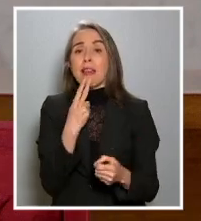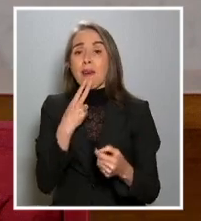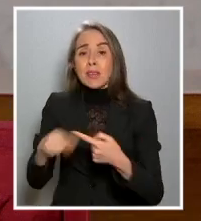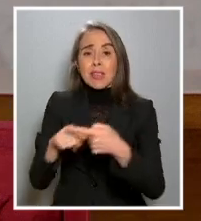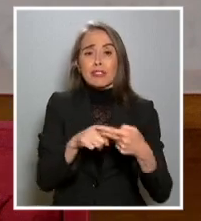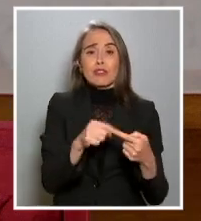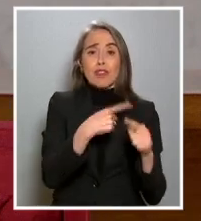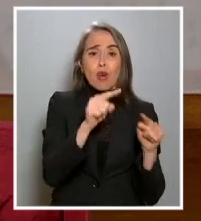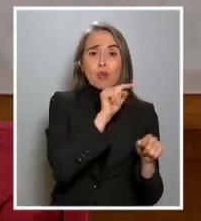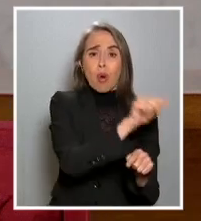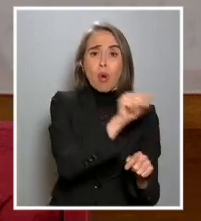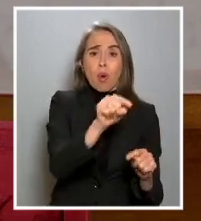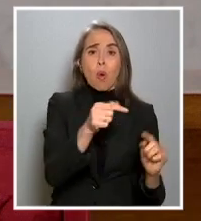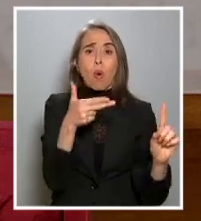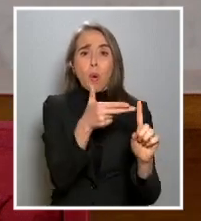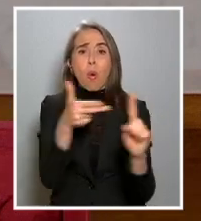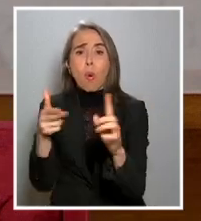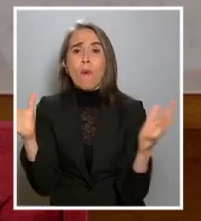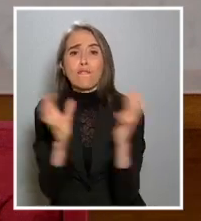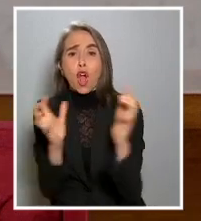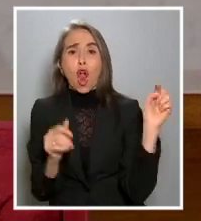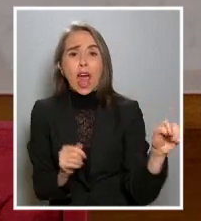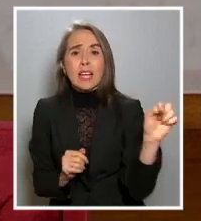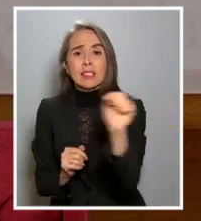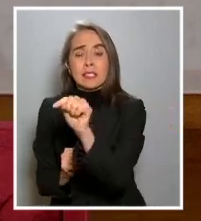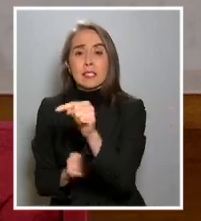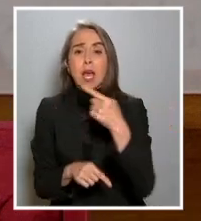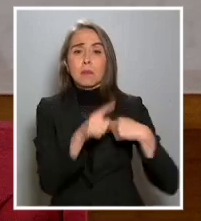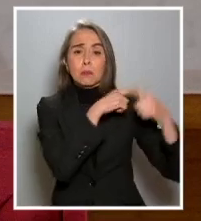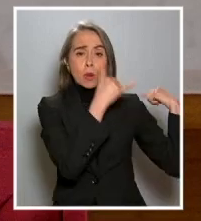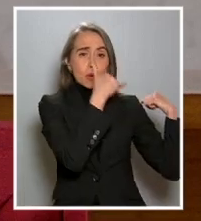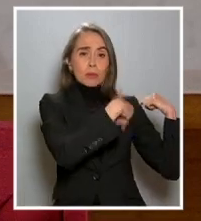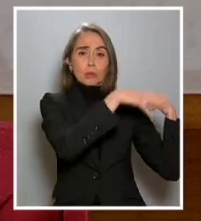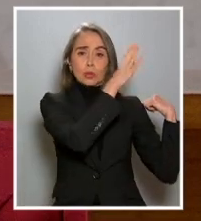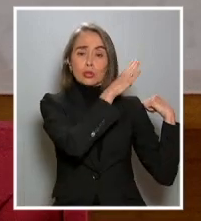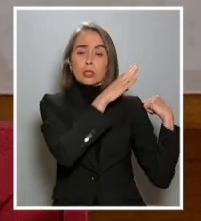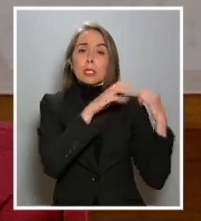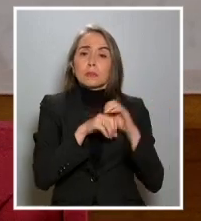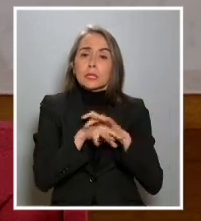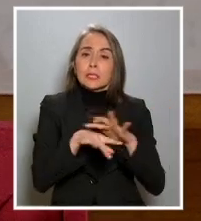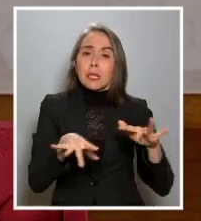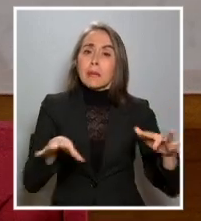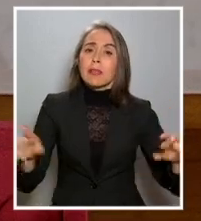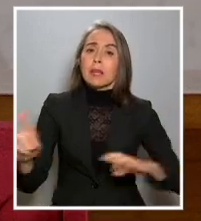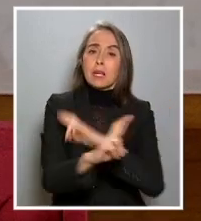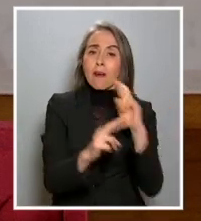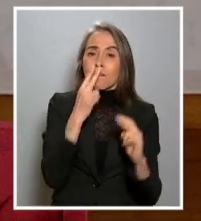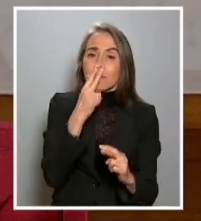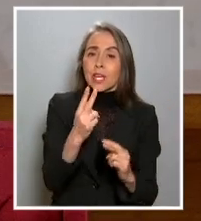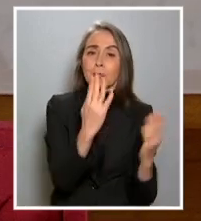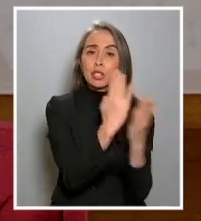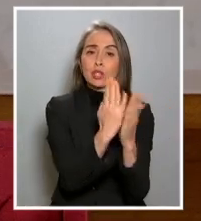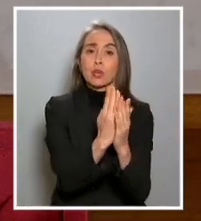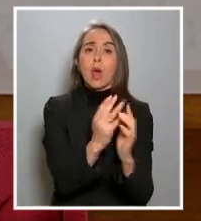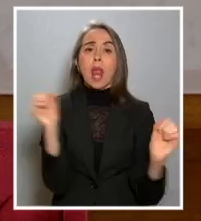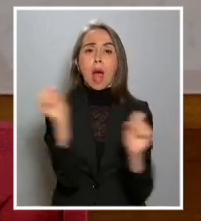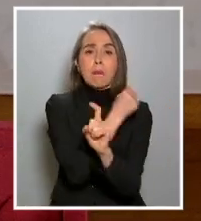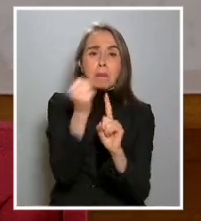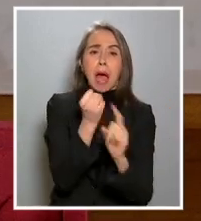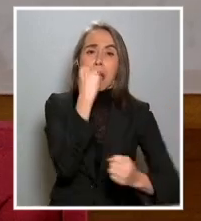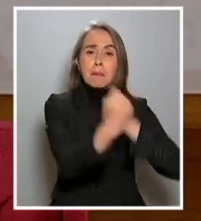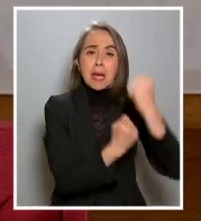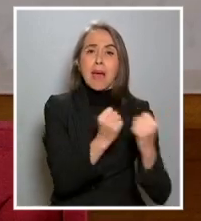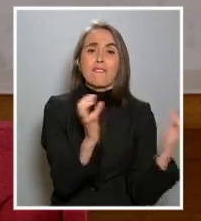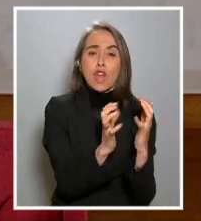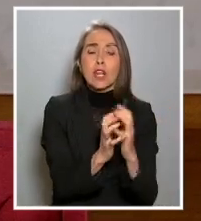social. Por largo tiempo, esta ha venido colándose en nuestra convivencia. La hemos visto en las escuelas, en las